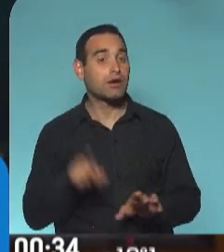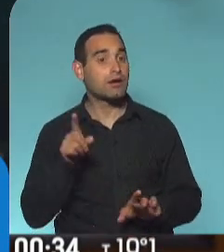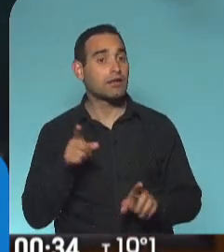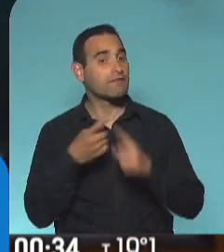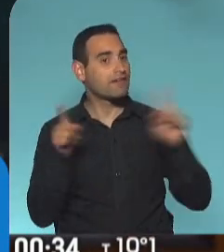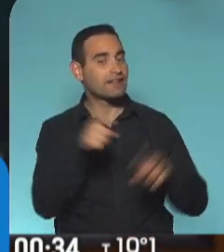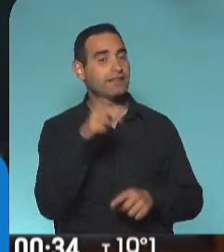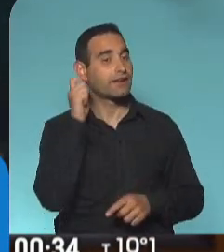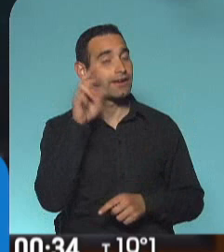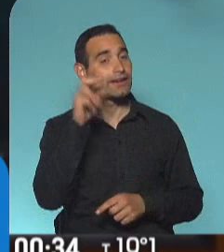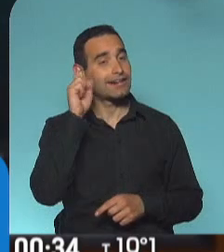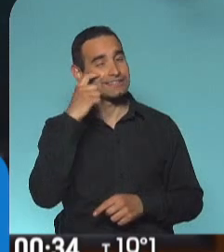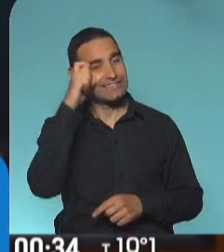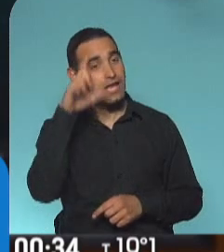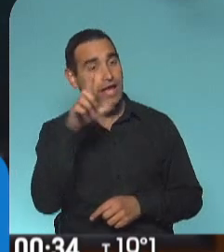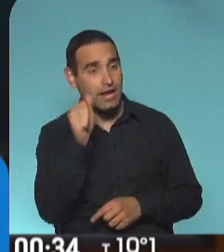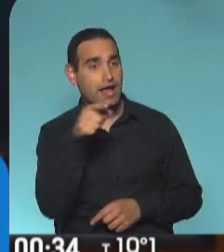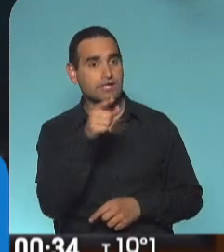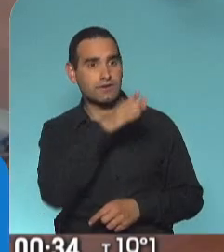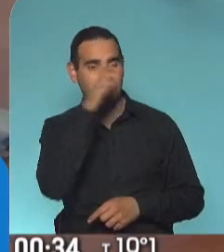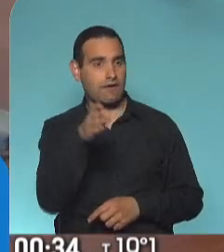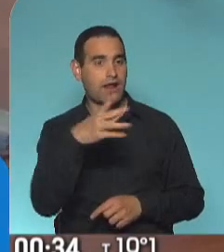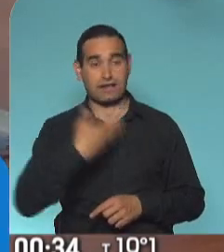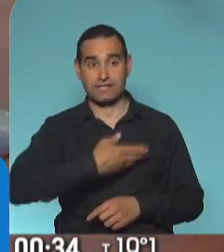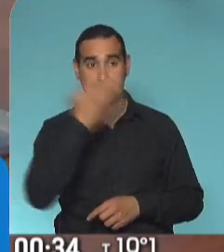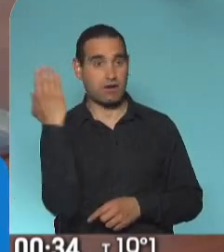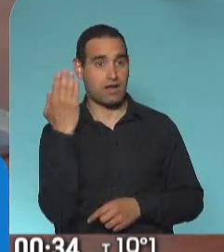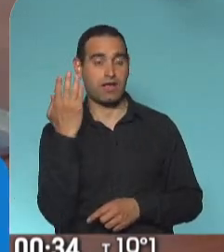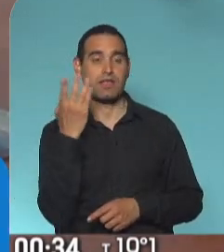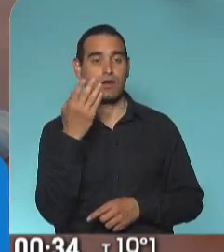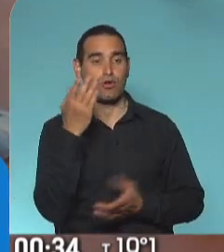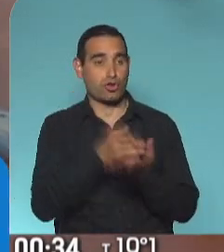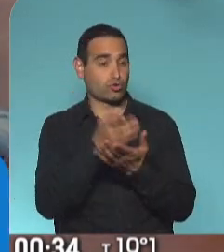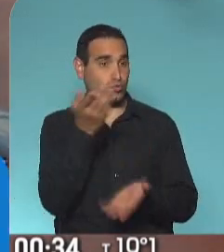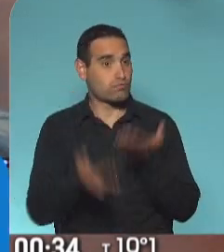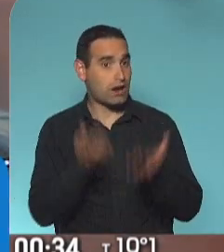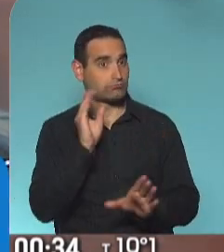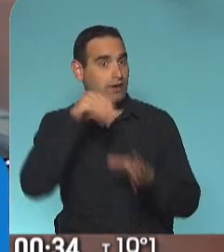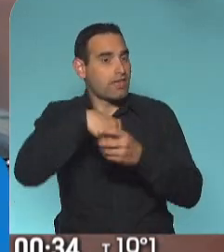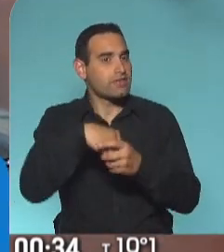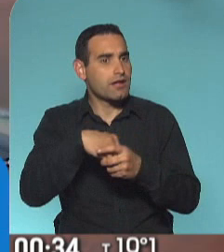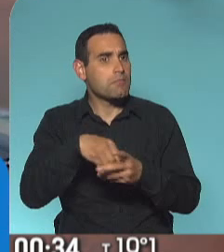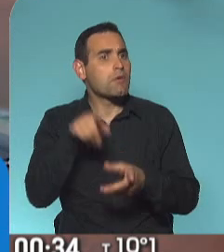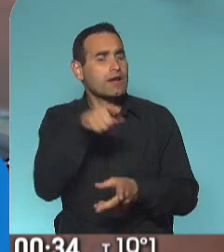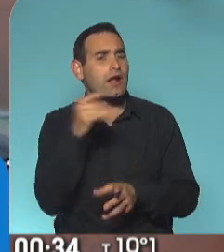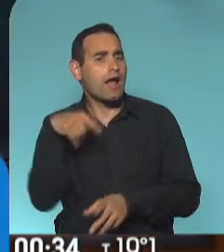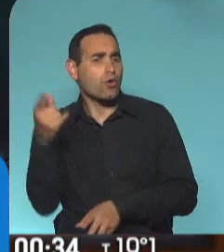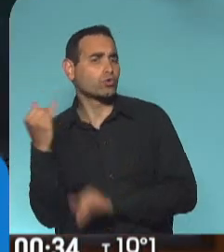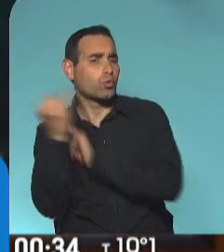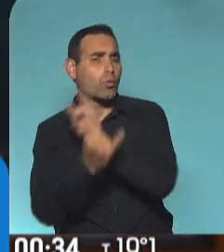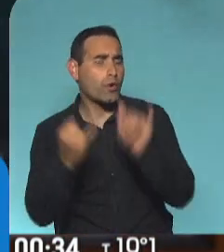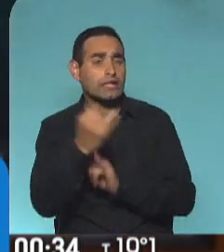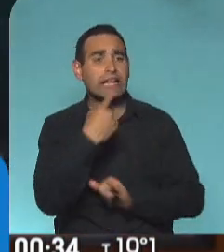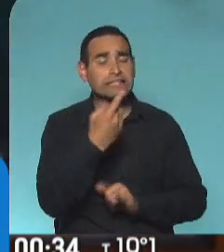a la PDH, a la Asamblea Permanente por los Derechos Humanos, Sí. por un dato que le dieron, que había